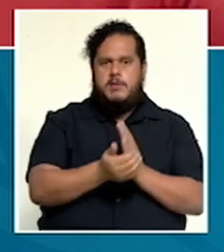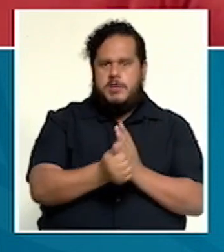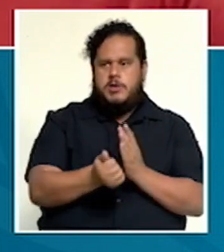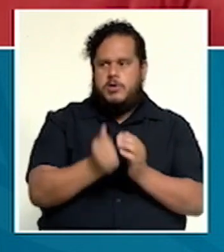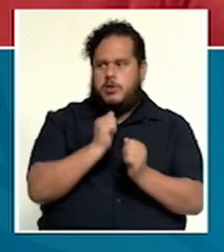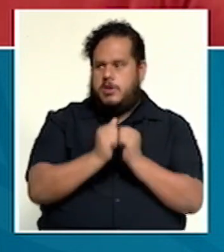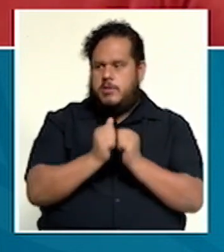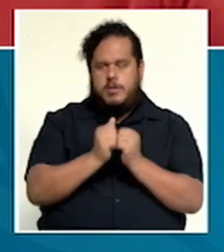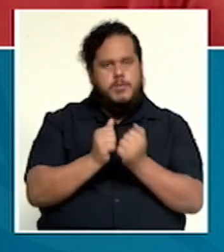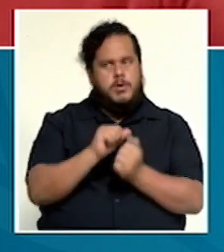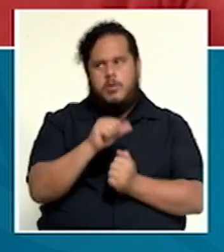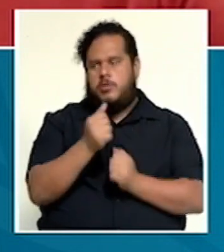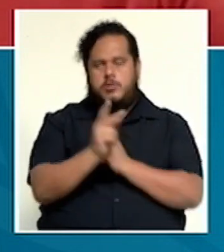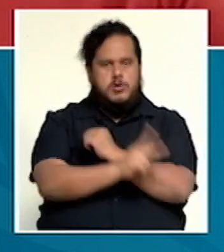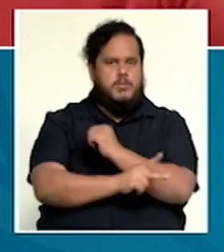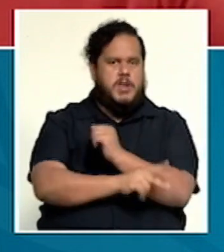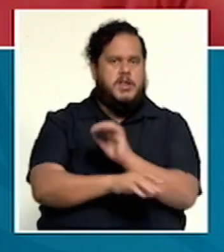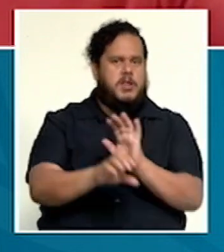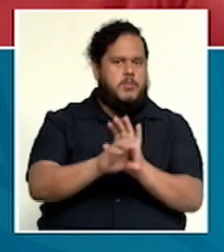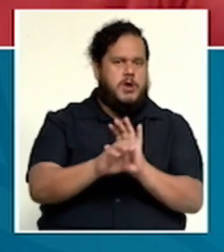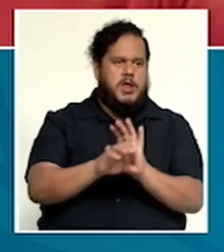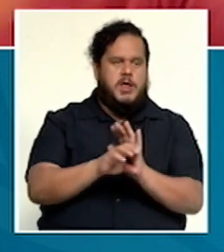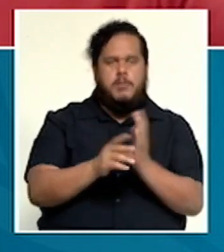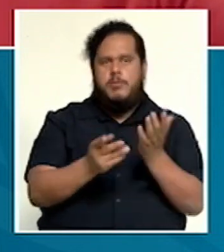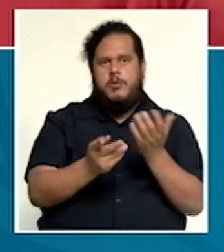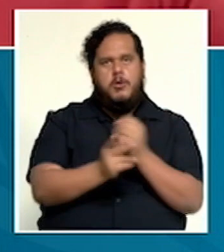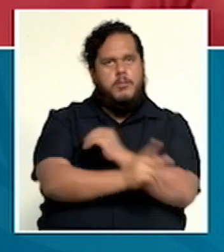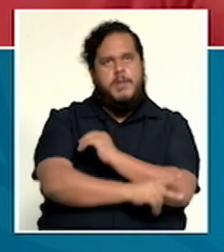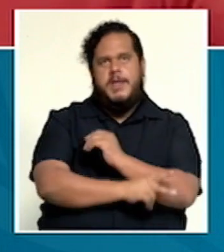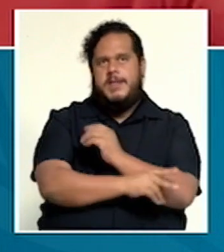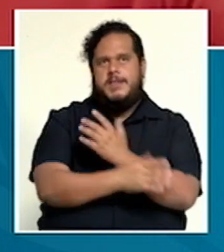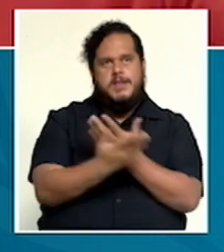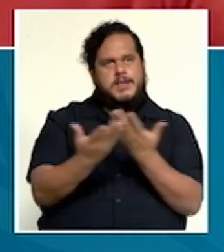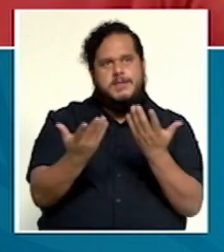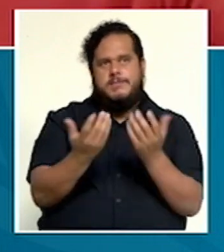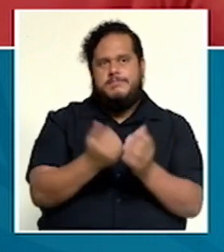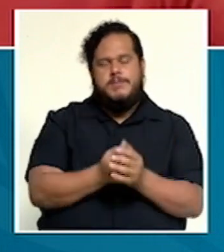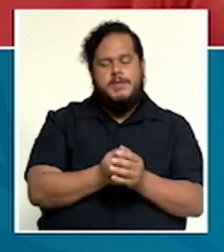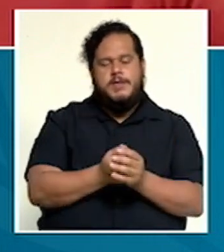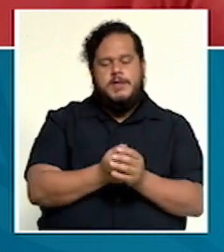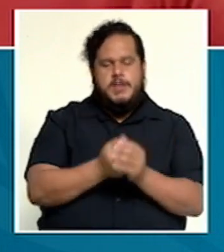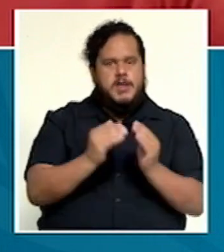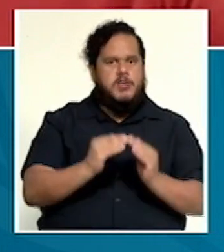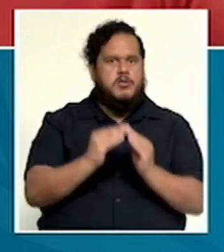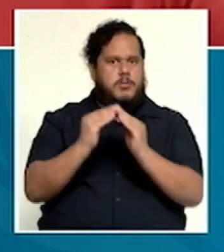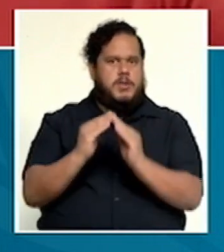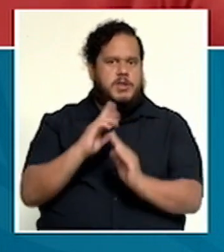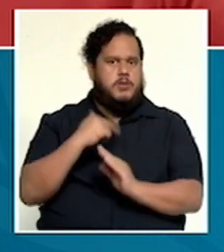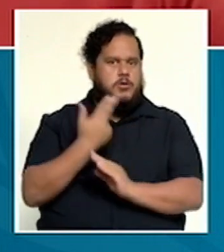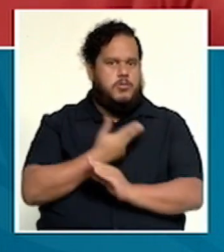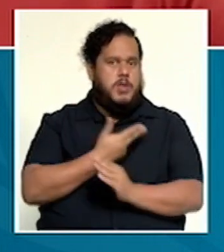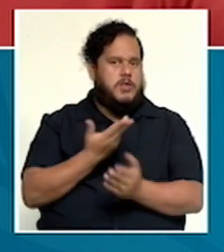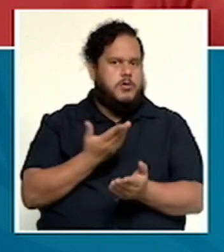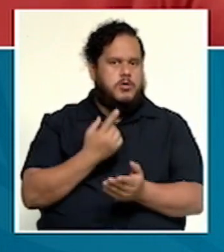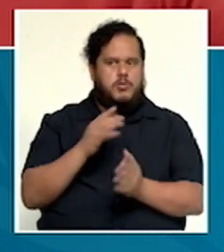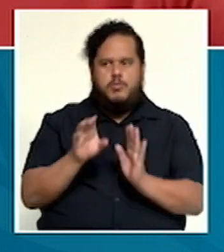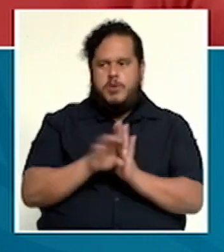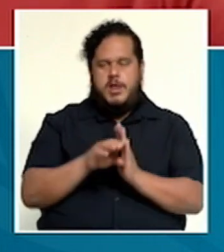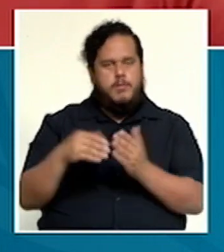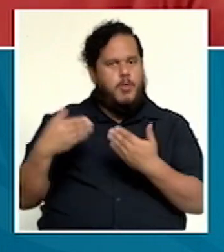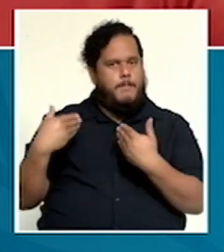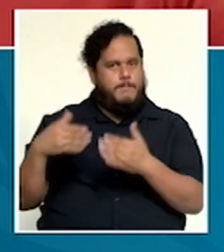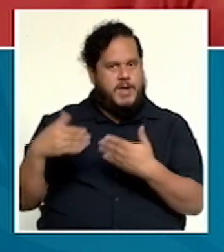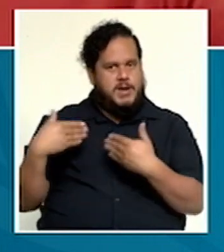deportivo otros países. Véanlo con los países que son vecinos nuestros, ¿verdad? Un Panamá